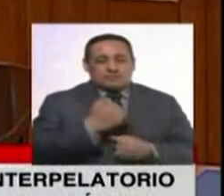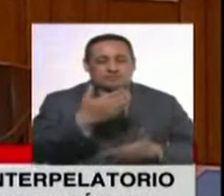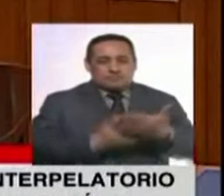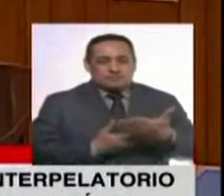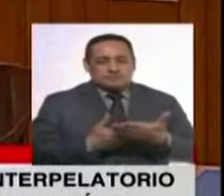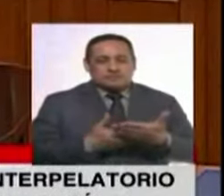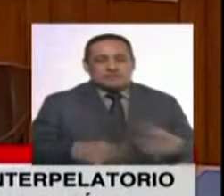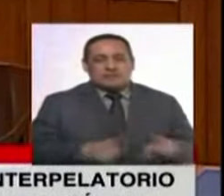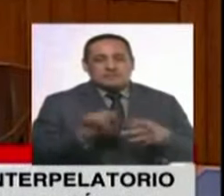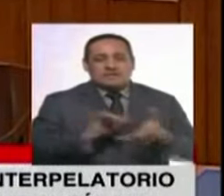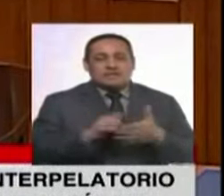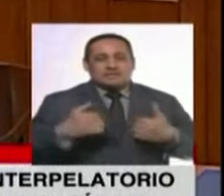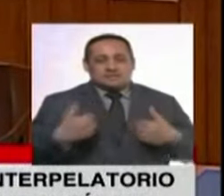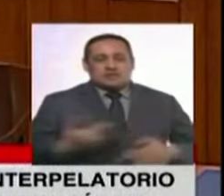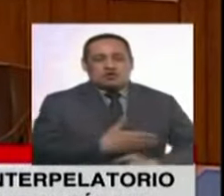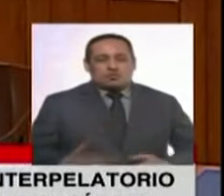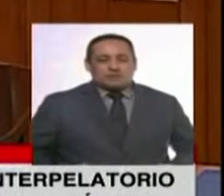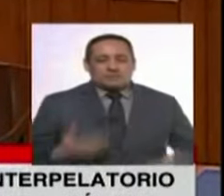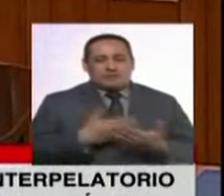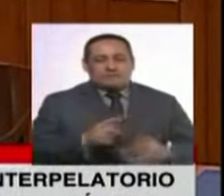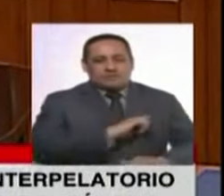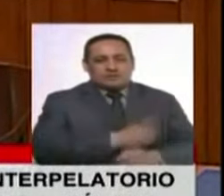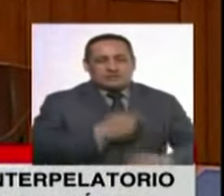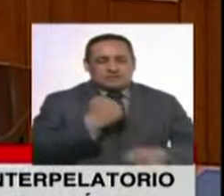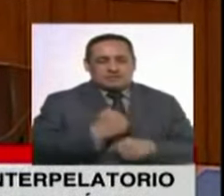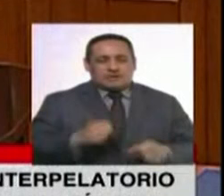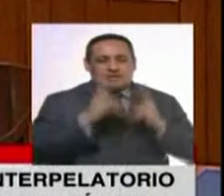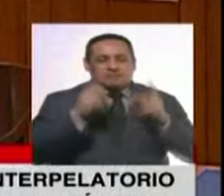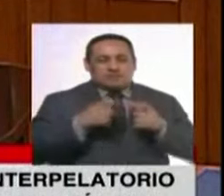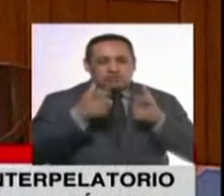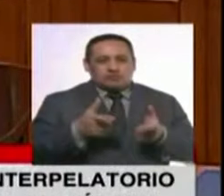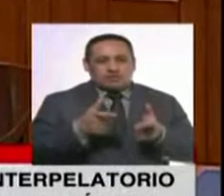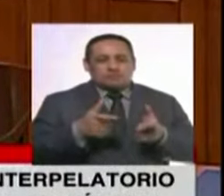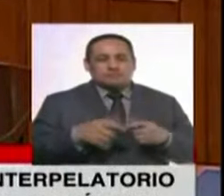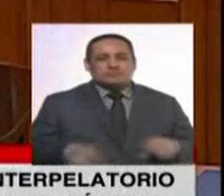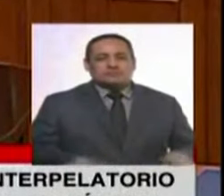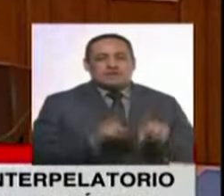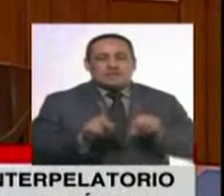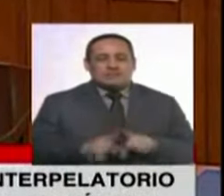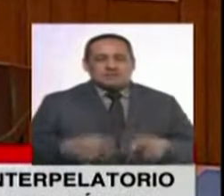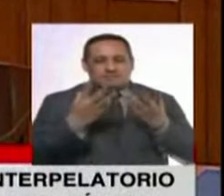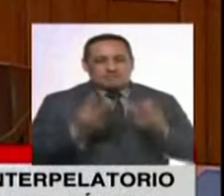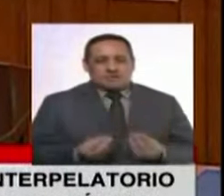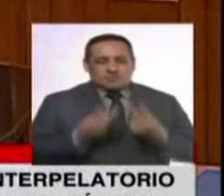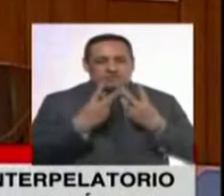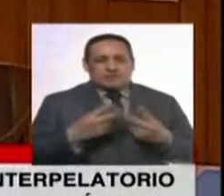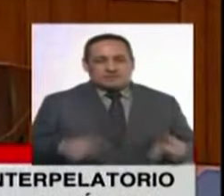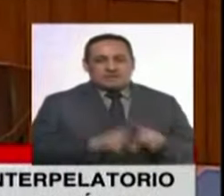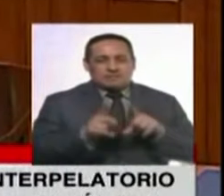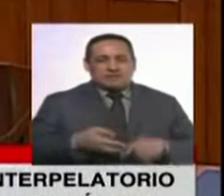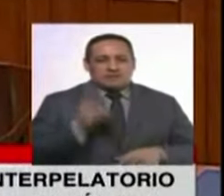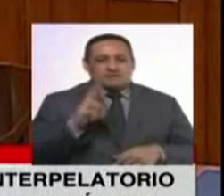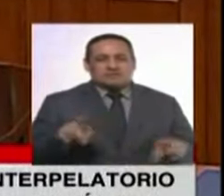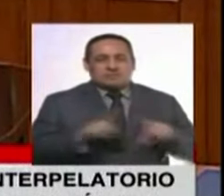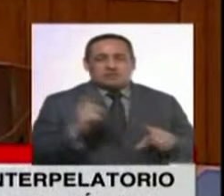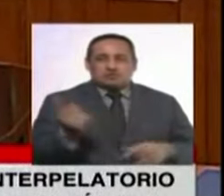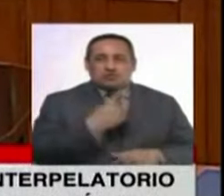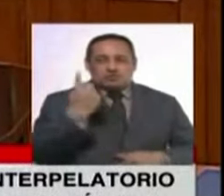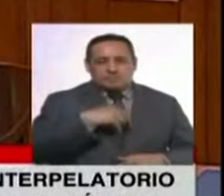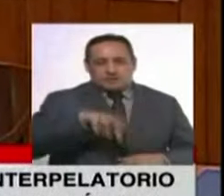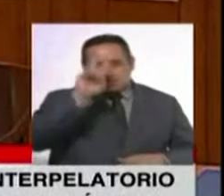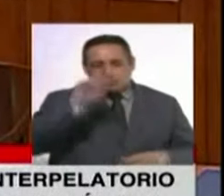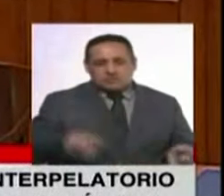con lo que cuenta el estado para fortalecer las acciones en materia de Seguridad Ciudadana y reducir al mínimo lo delitos en el territorio nacional